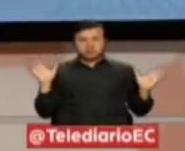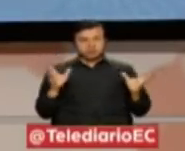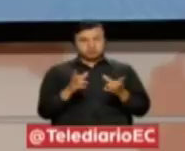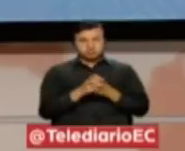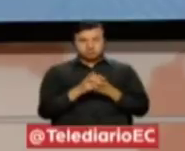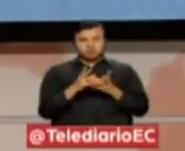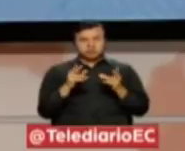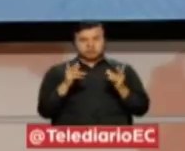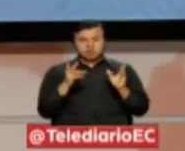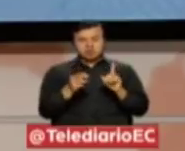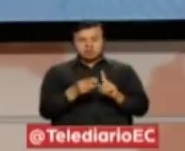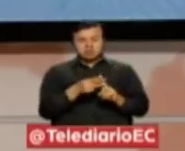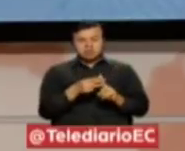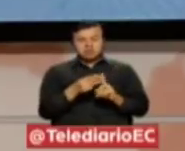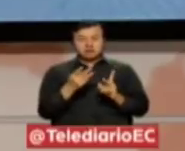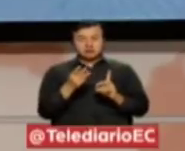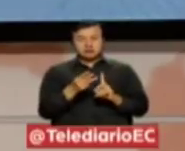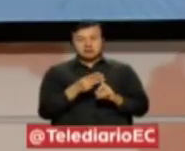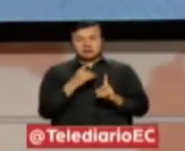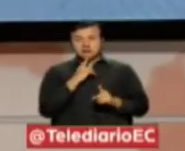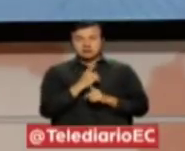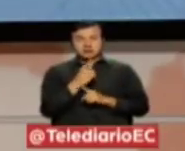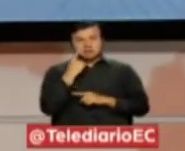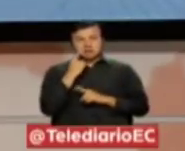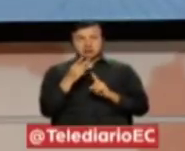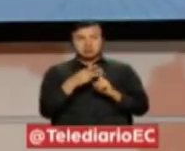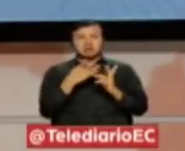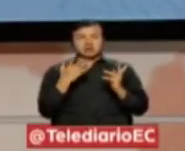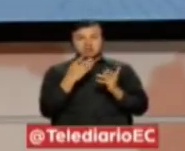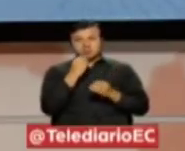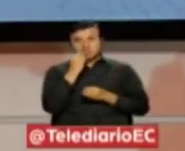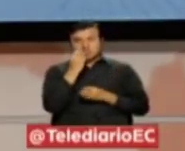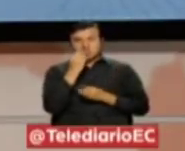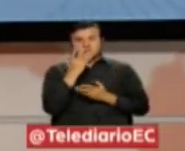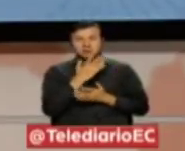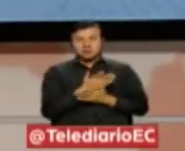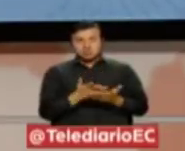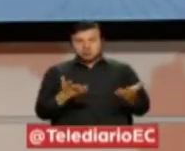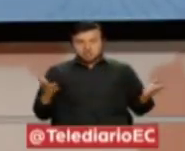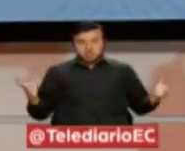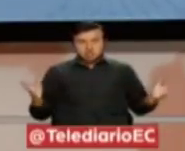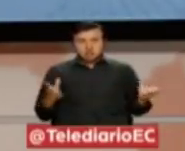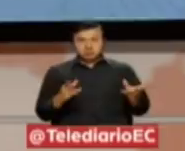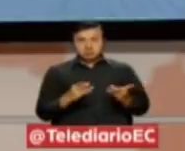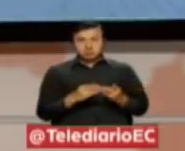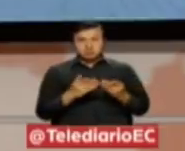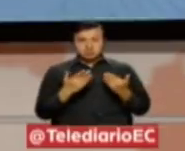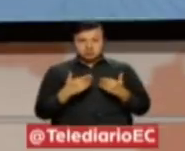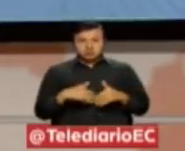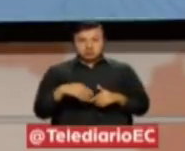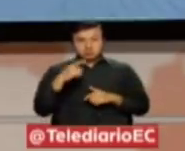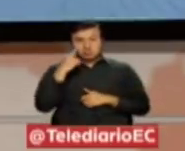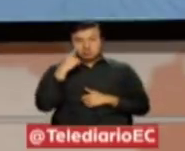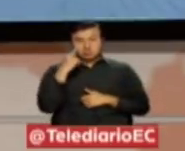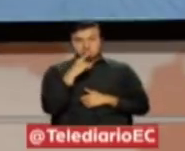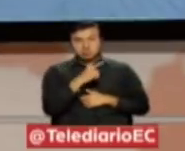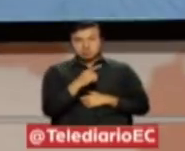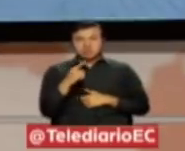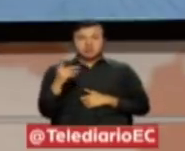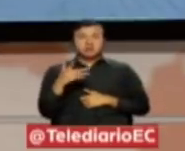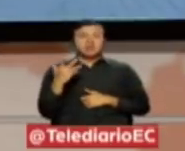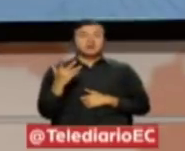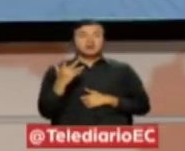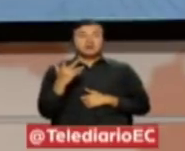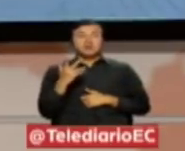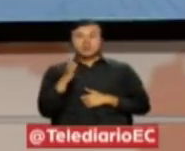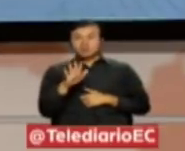manejando las redes sociales como un espacio de desinformación y de lapidación, simbólicamente hablando, de